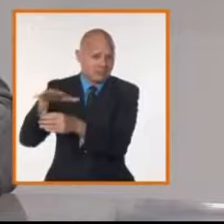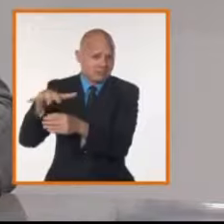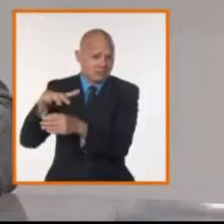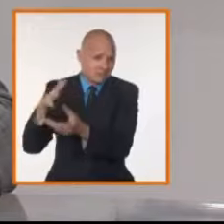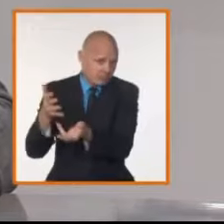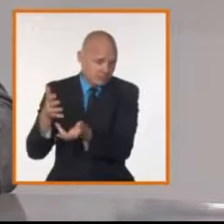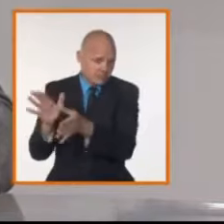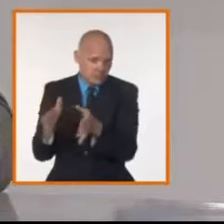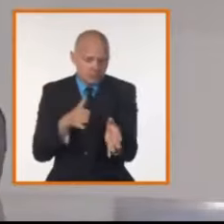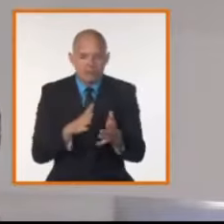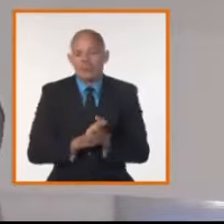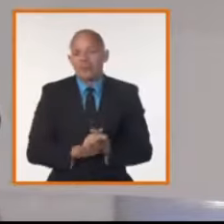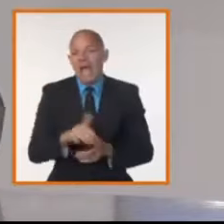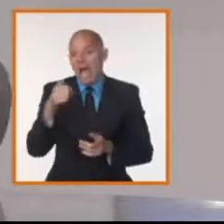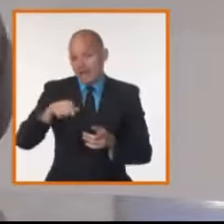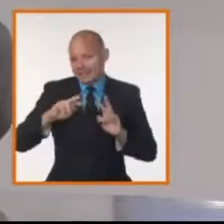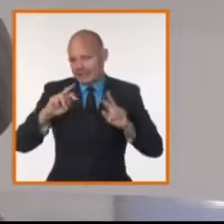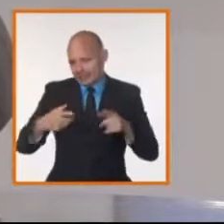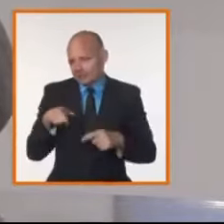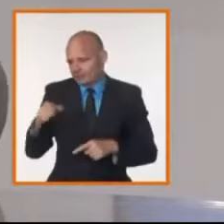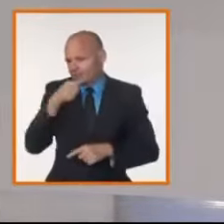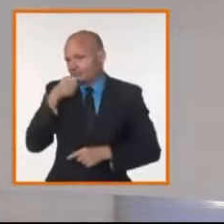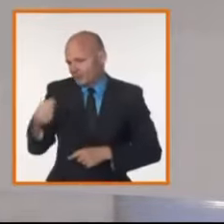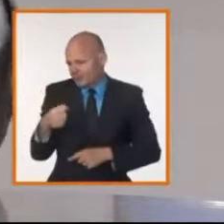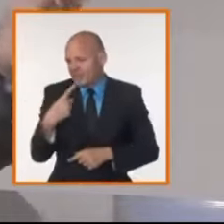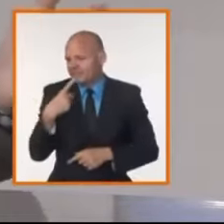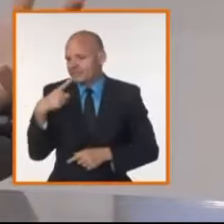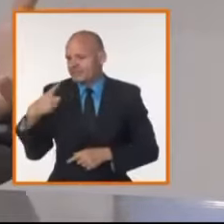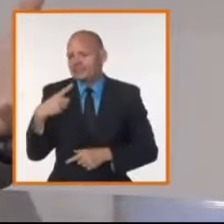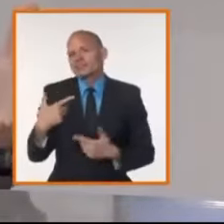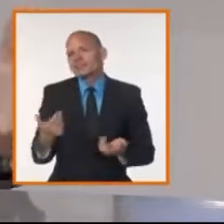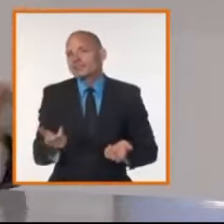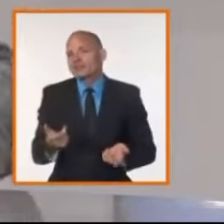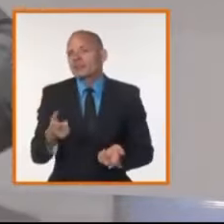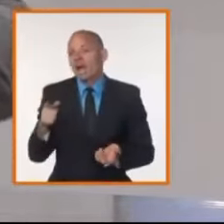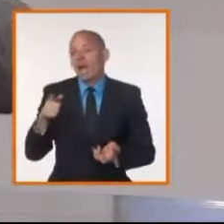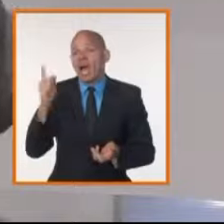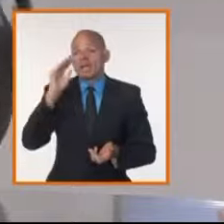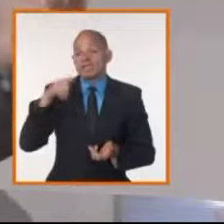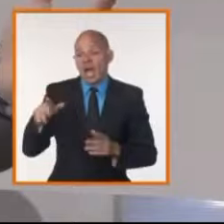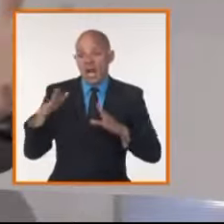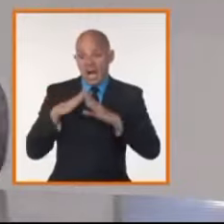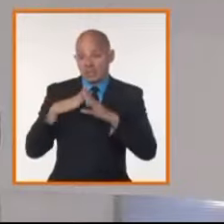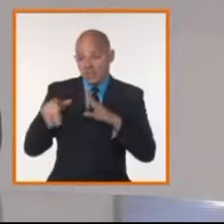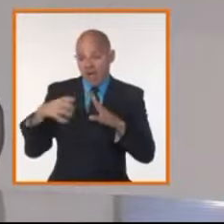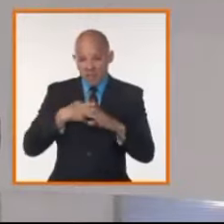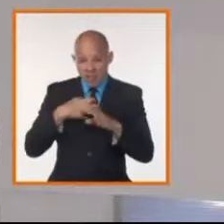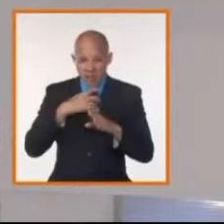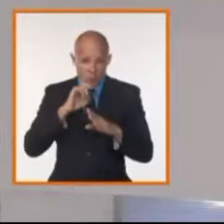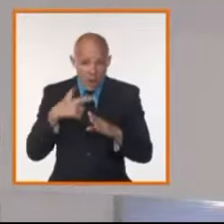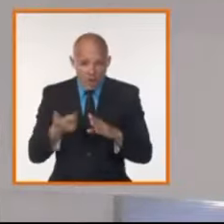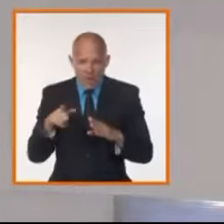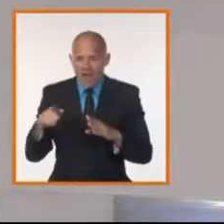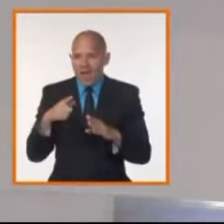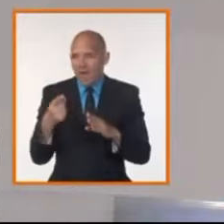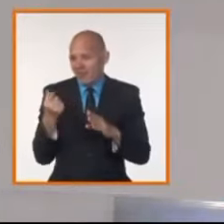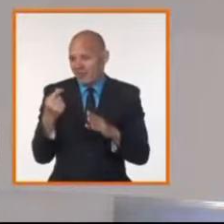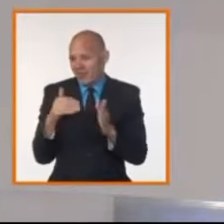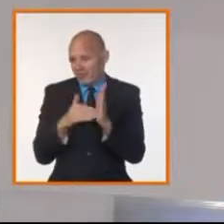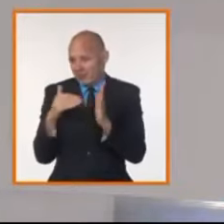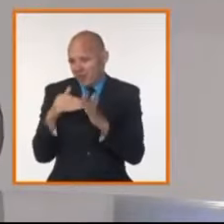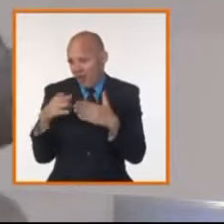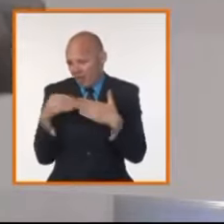gobierno extranjero en este caso Egipto y bueno el hombre tenía en su casa casi que medio millón de dólares no sé cuántos lingotes de oro